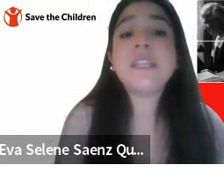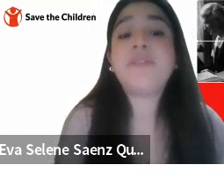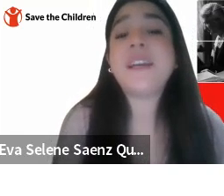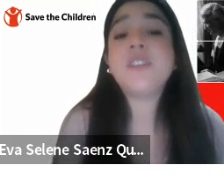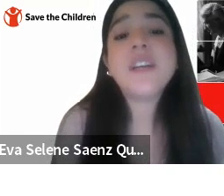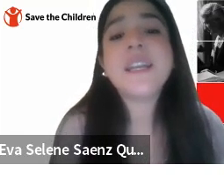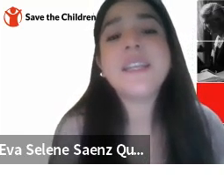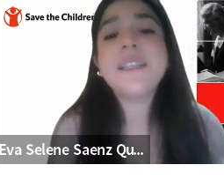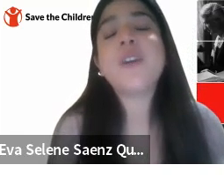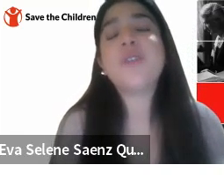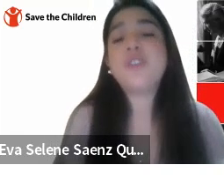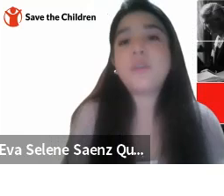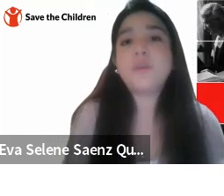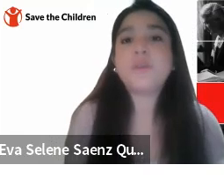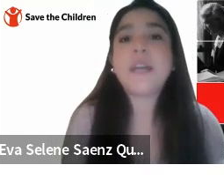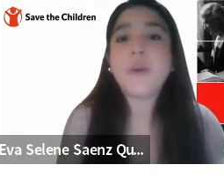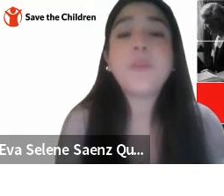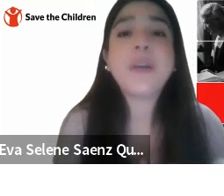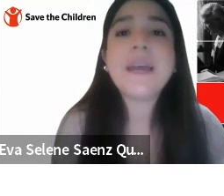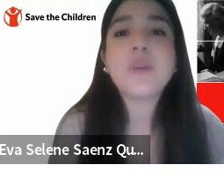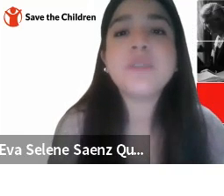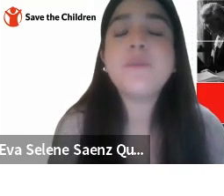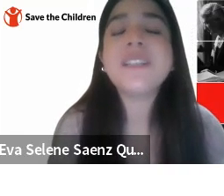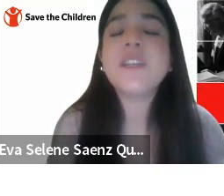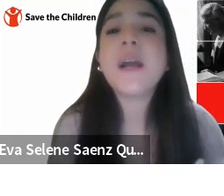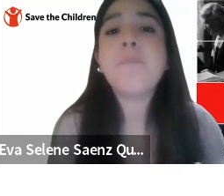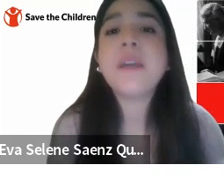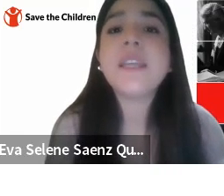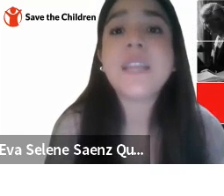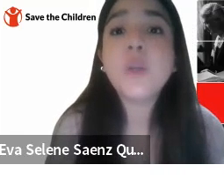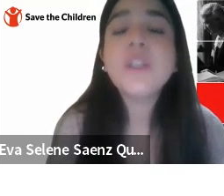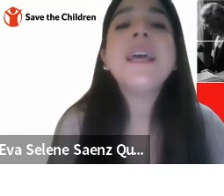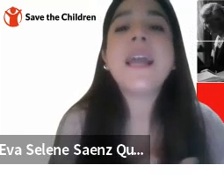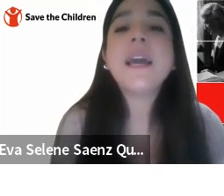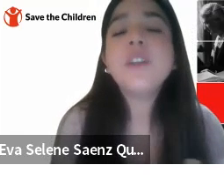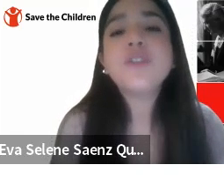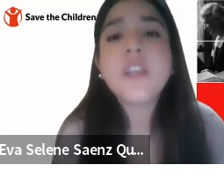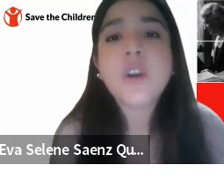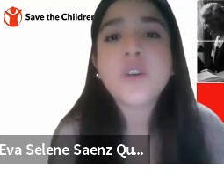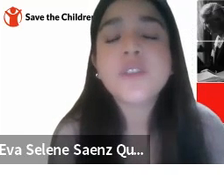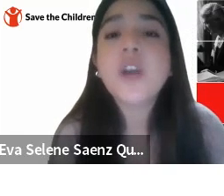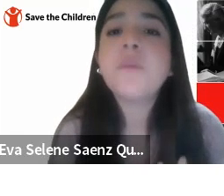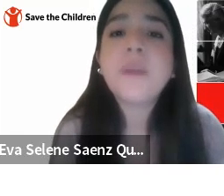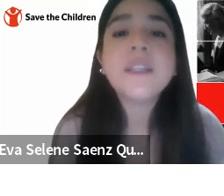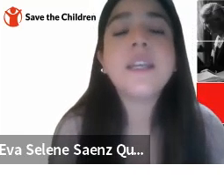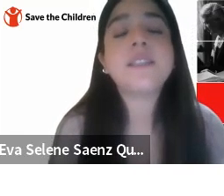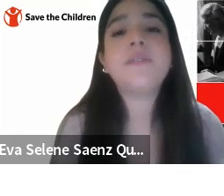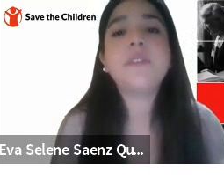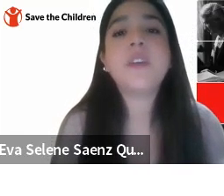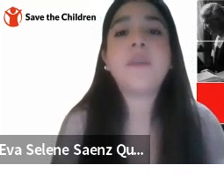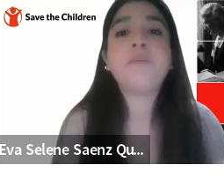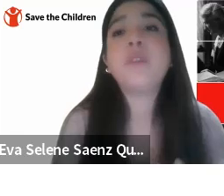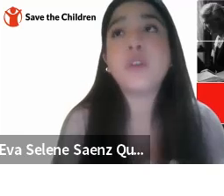es la identificación que acredite la condición de voluntario. Por ejemplo, si vamos a salir una campaña de salud, la gente nos tiene que reconocer como parte del